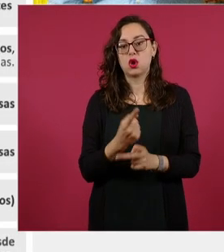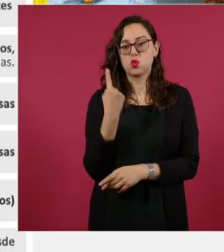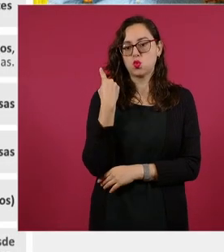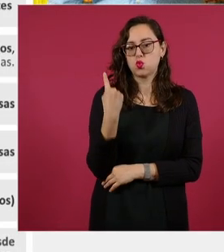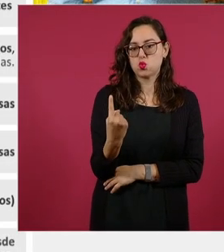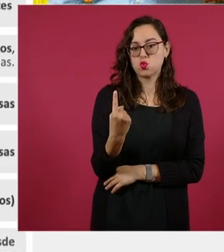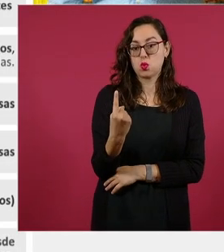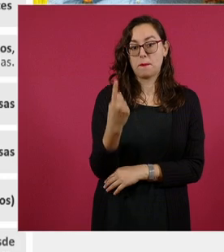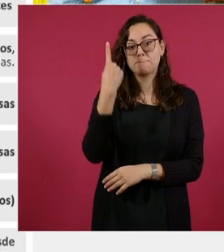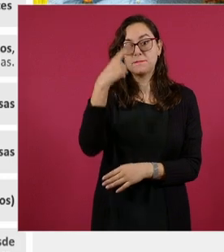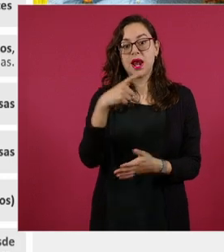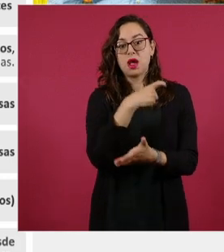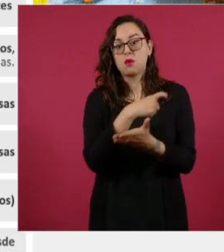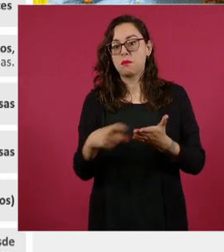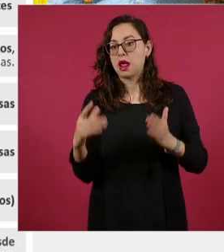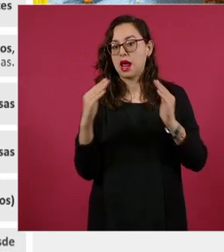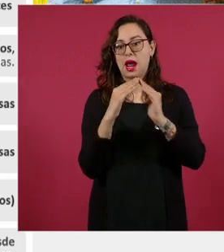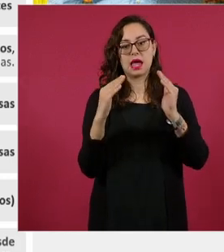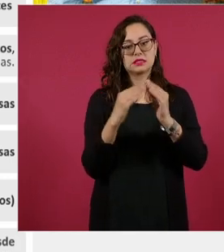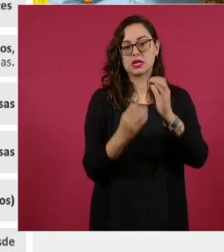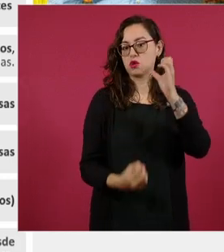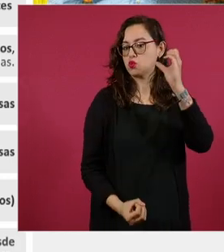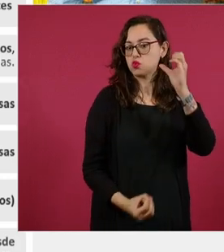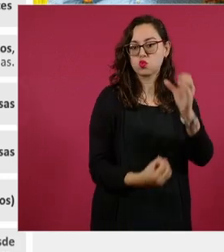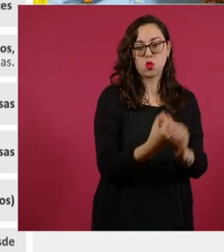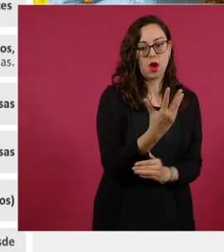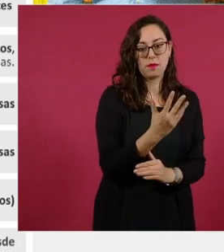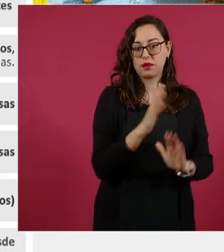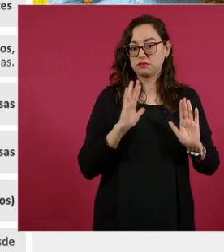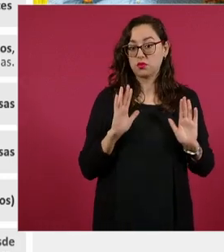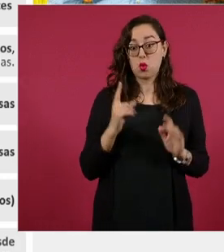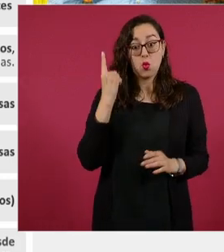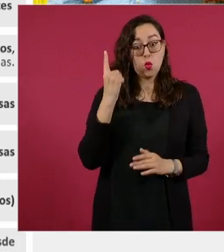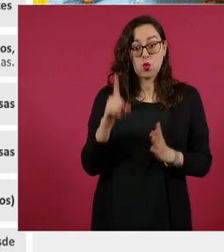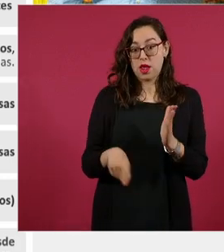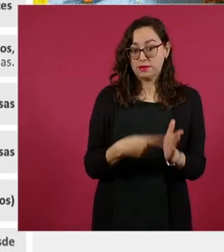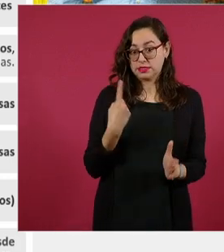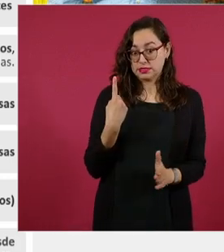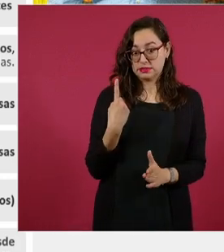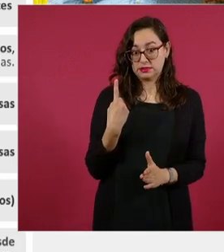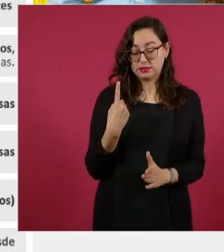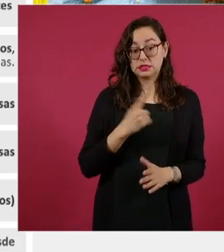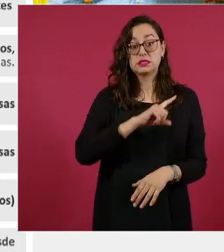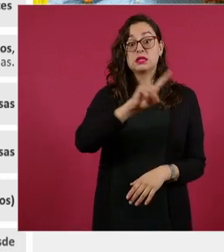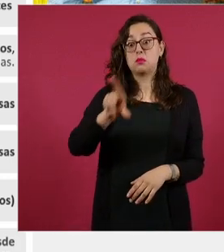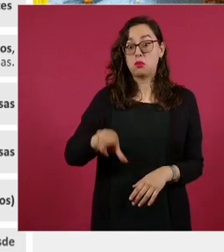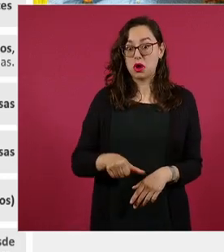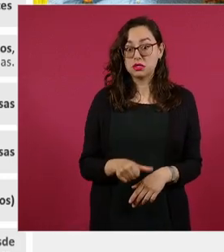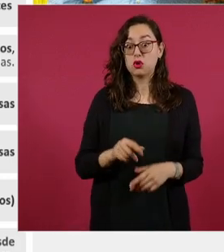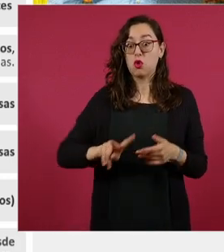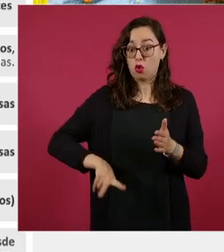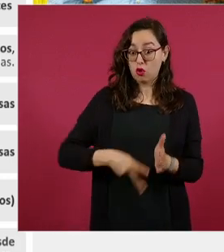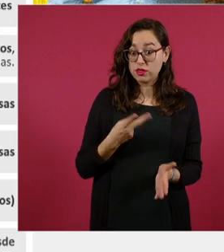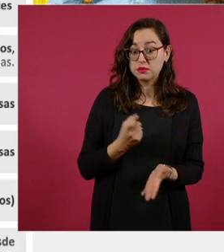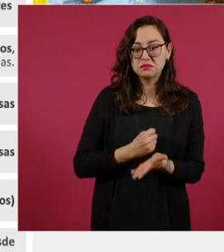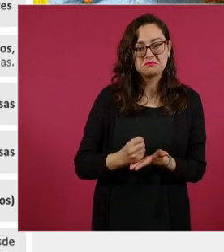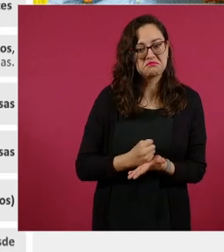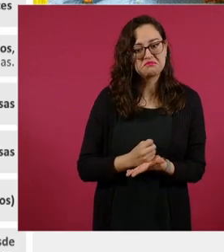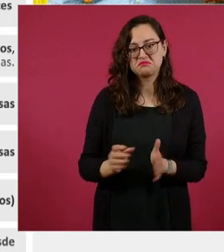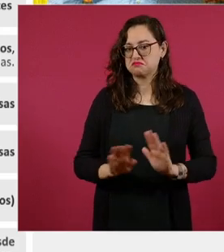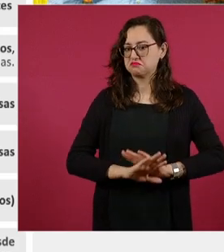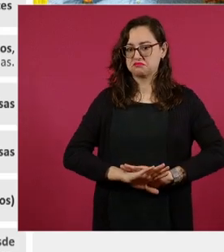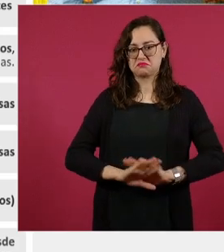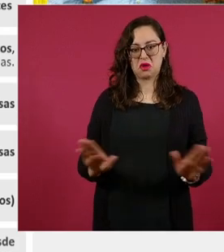nueva prácticamente, sólo te prestaba un crédito en la vida, no te volvía a prestar. Hoy el Infonavit tiene unas